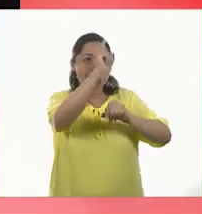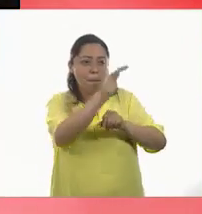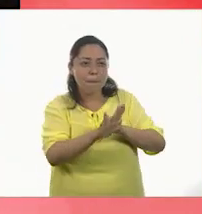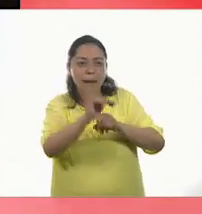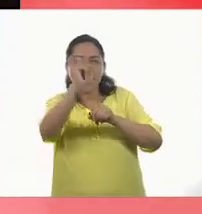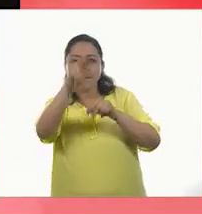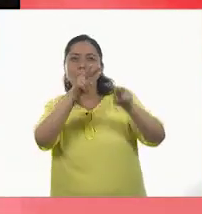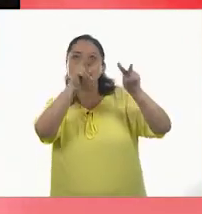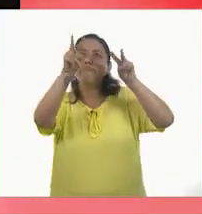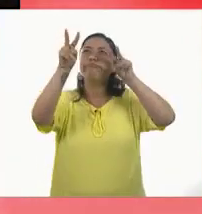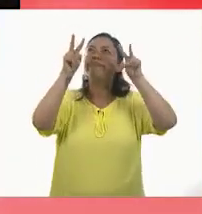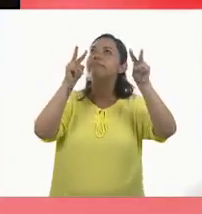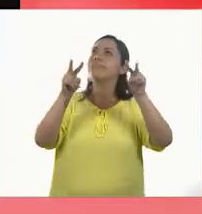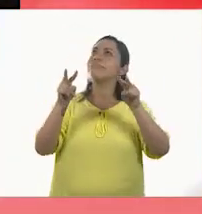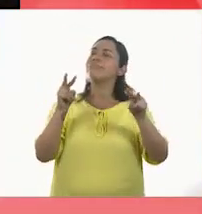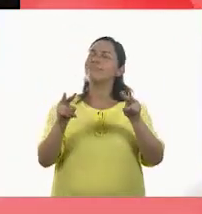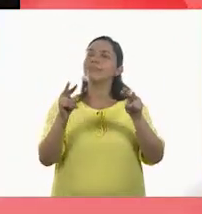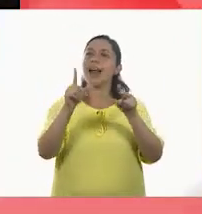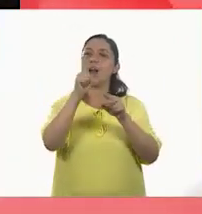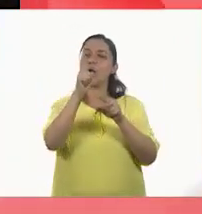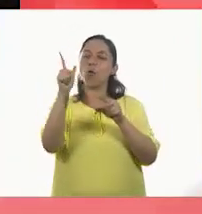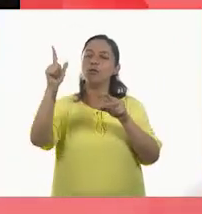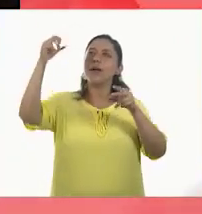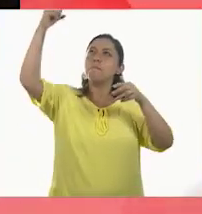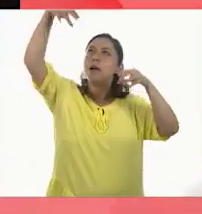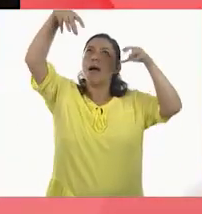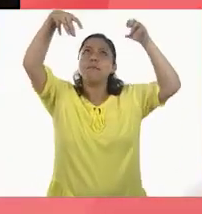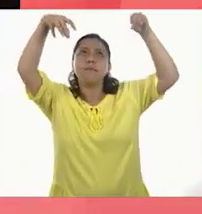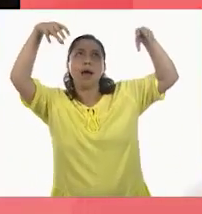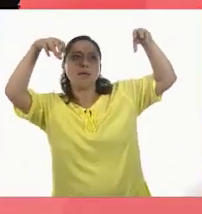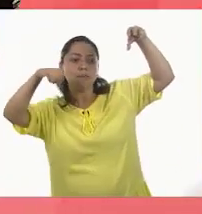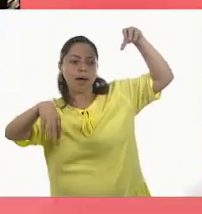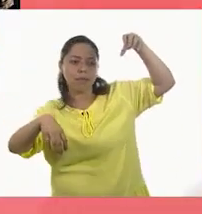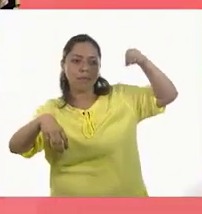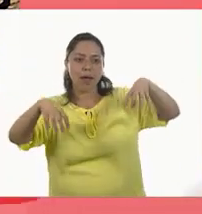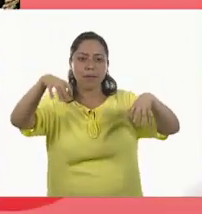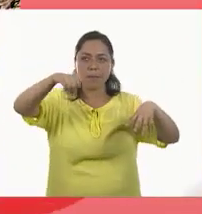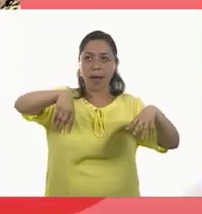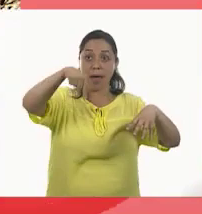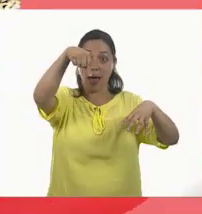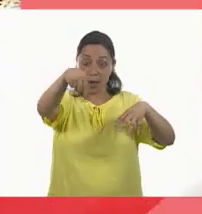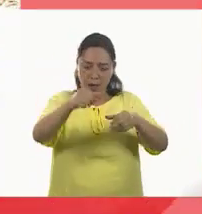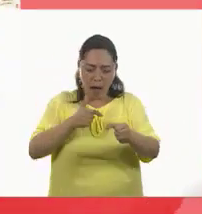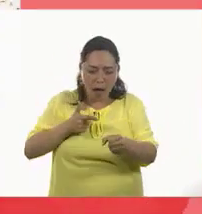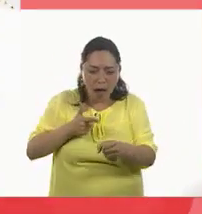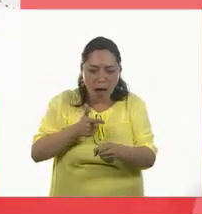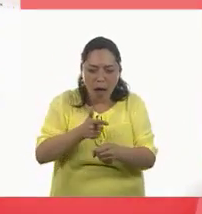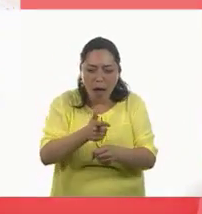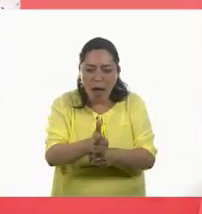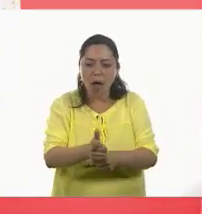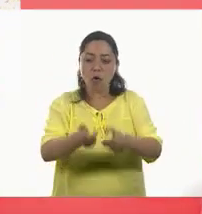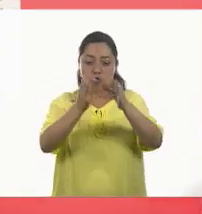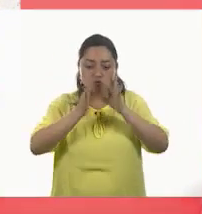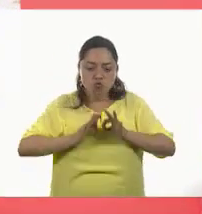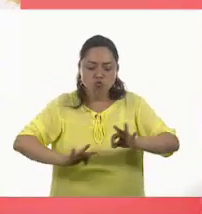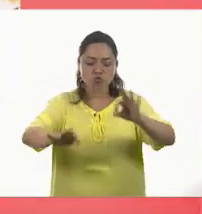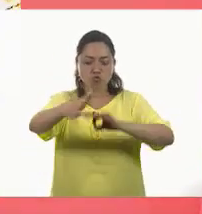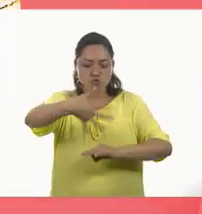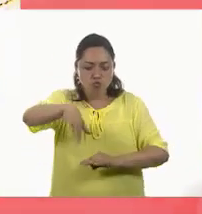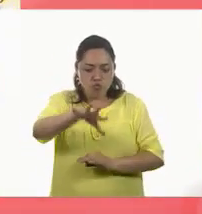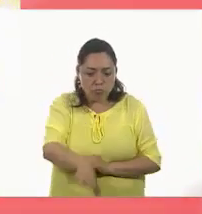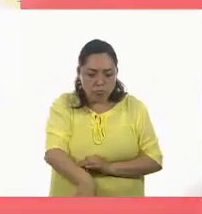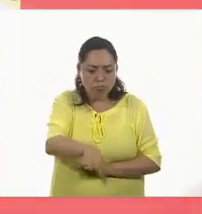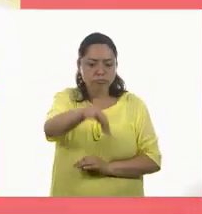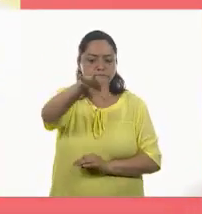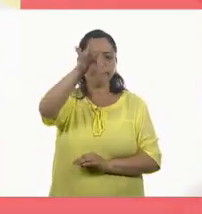un espectacular juego de luces. En este salón encontraron huesos de mamut durante las excavaciones